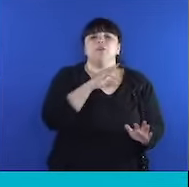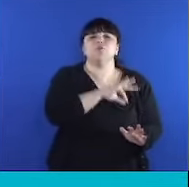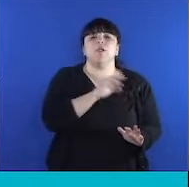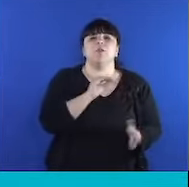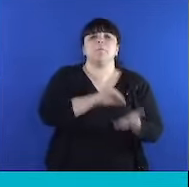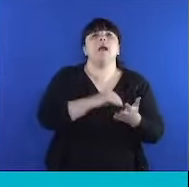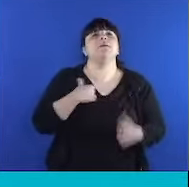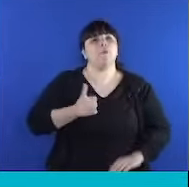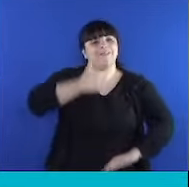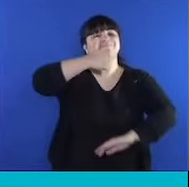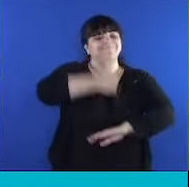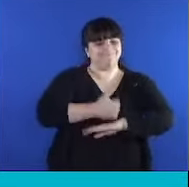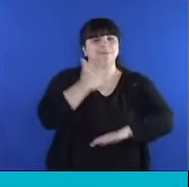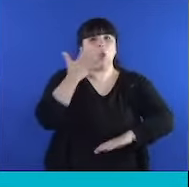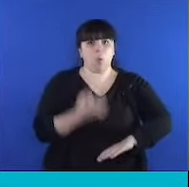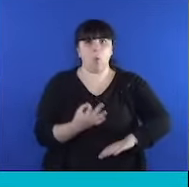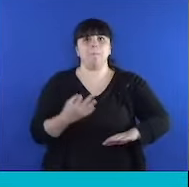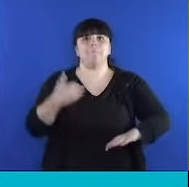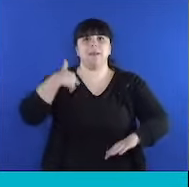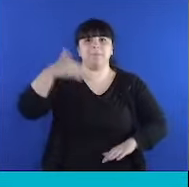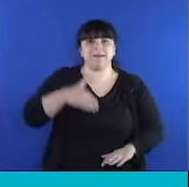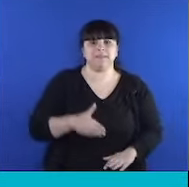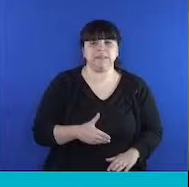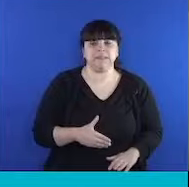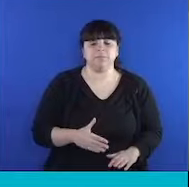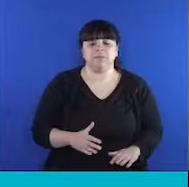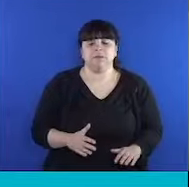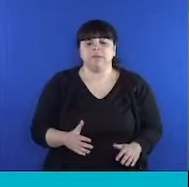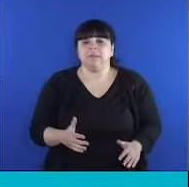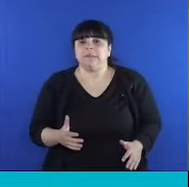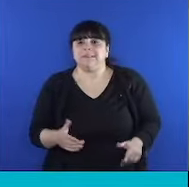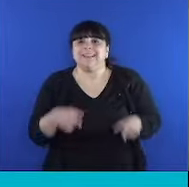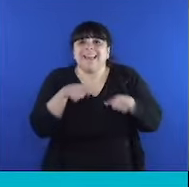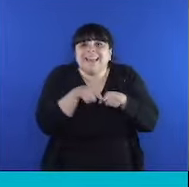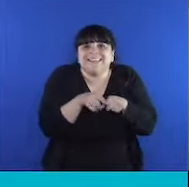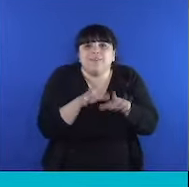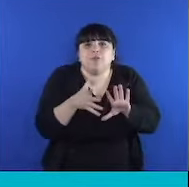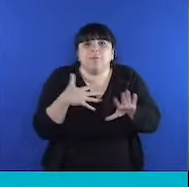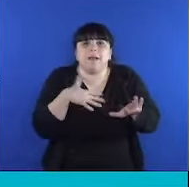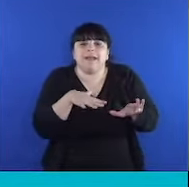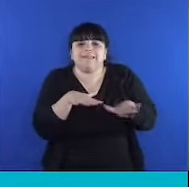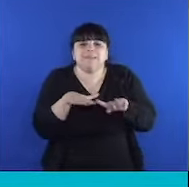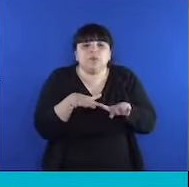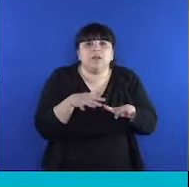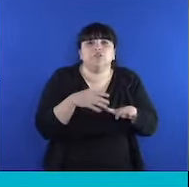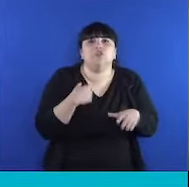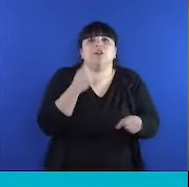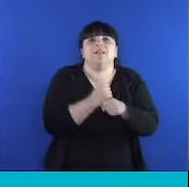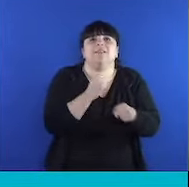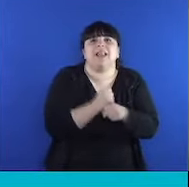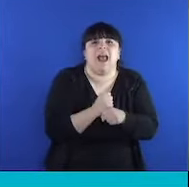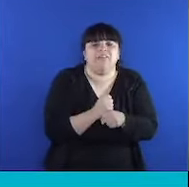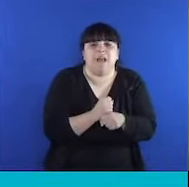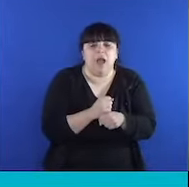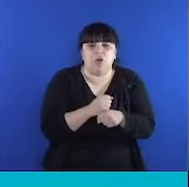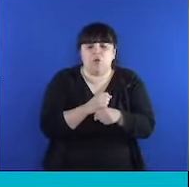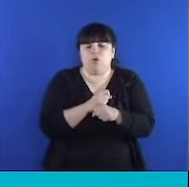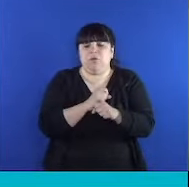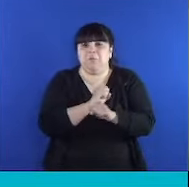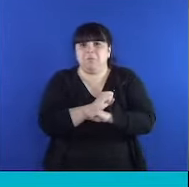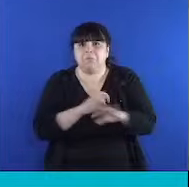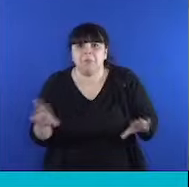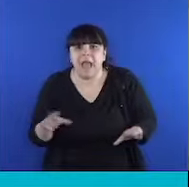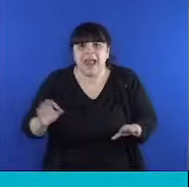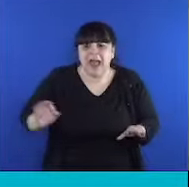estar cumpliendo esa tarea. Y se trata de usar la situación de precariedad laboral que viene por